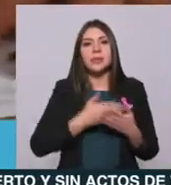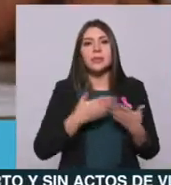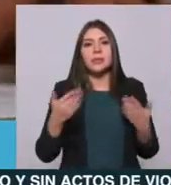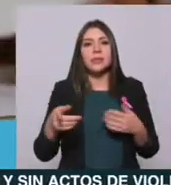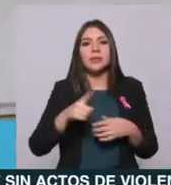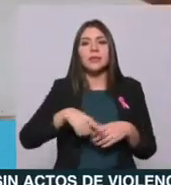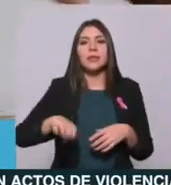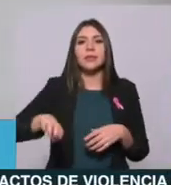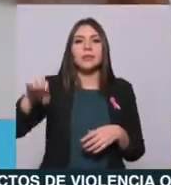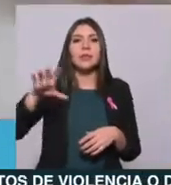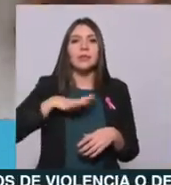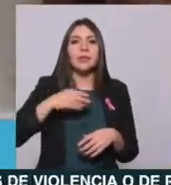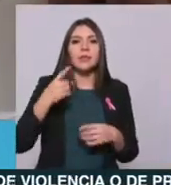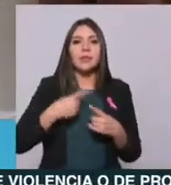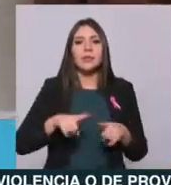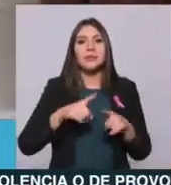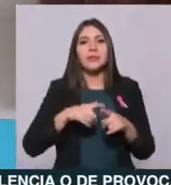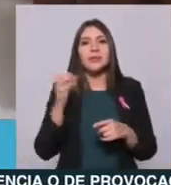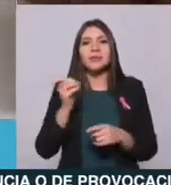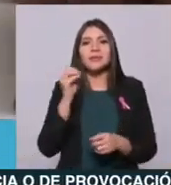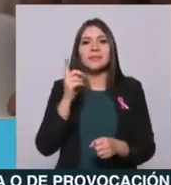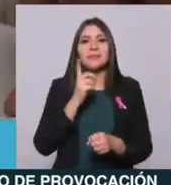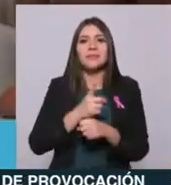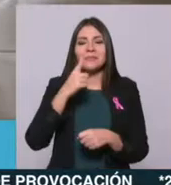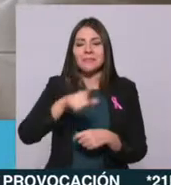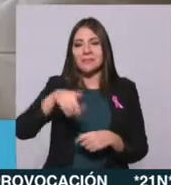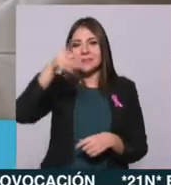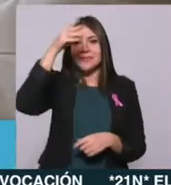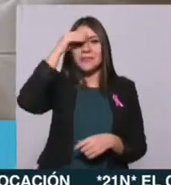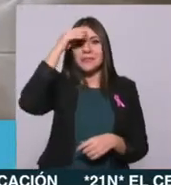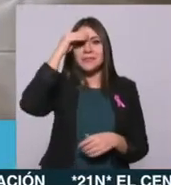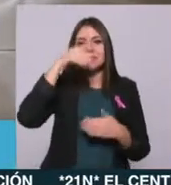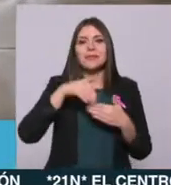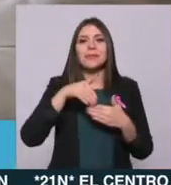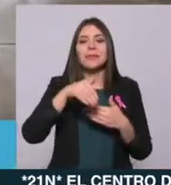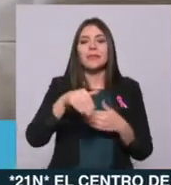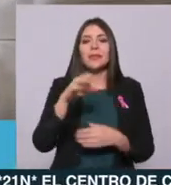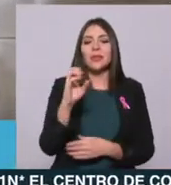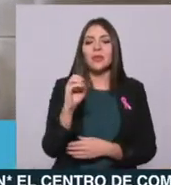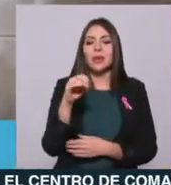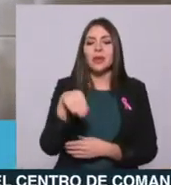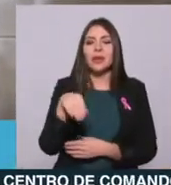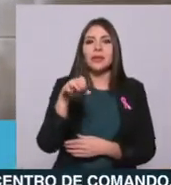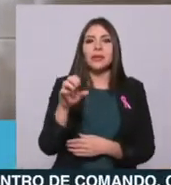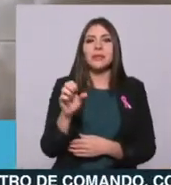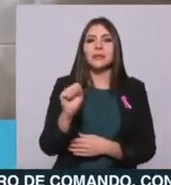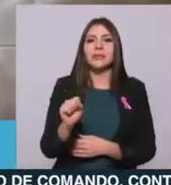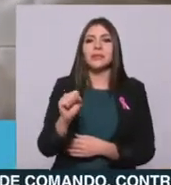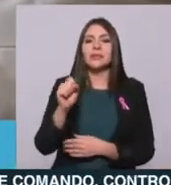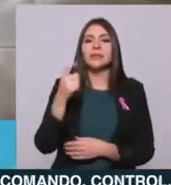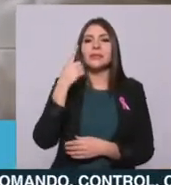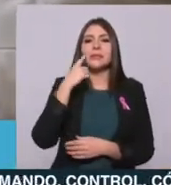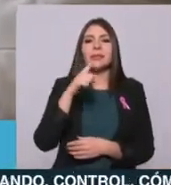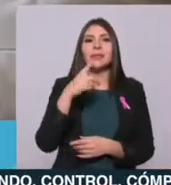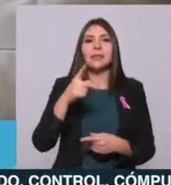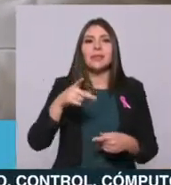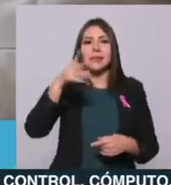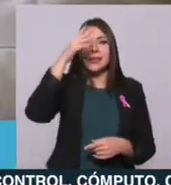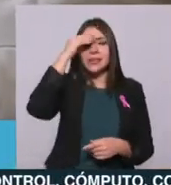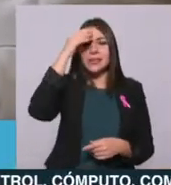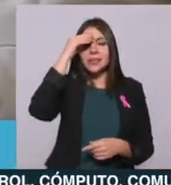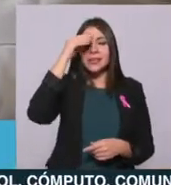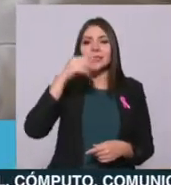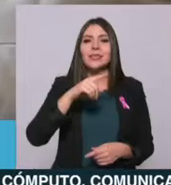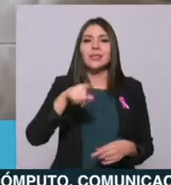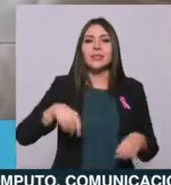mayores tenemos muchas oportunidades de seguir aprendiendo. La Organización Mundial de la Salud pone al aprendizaje de por vida como un